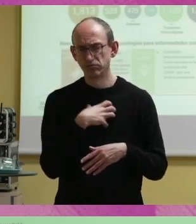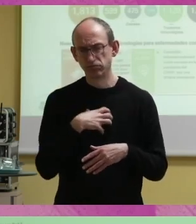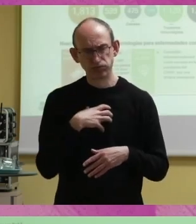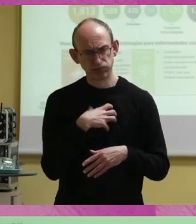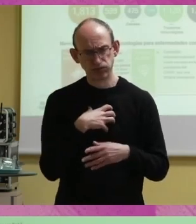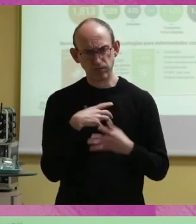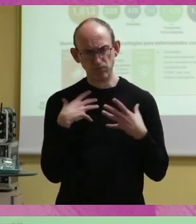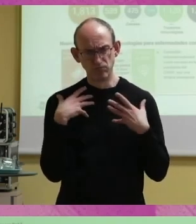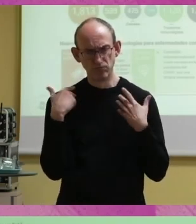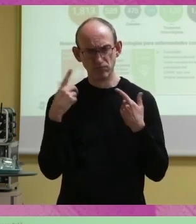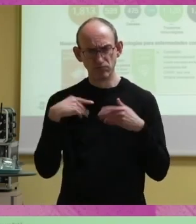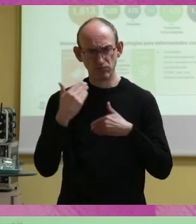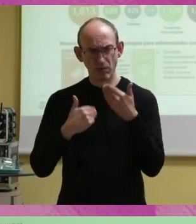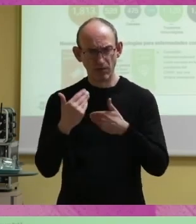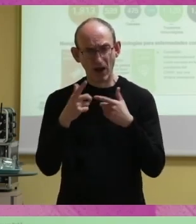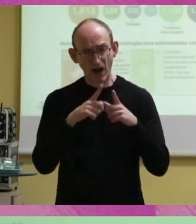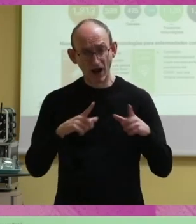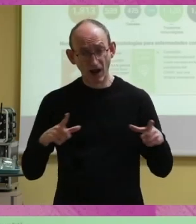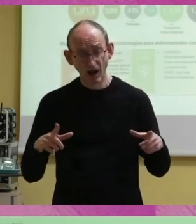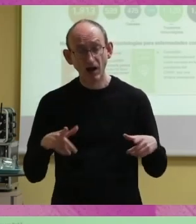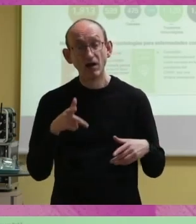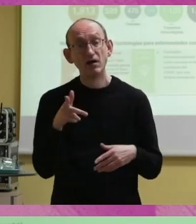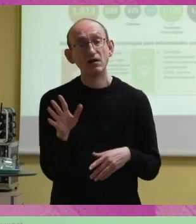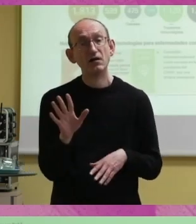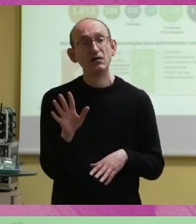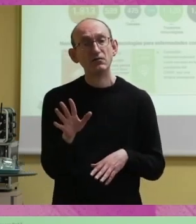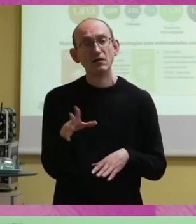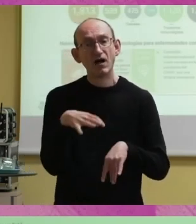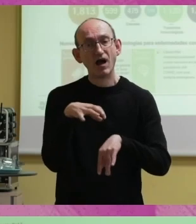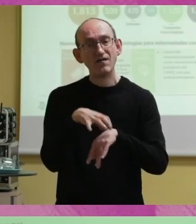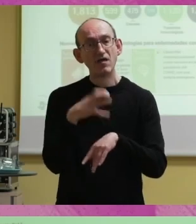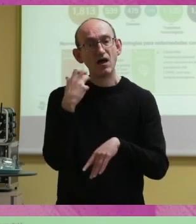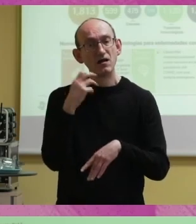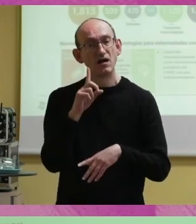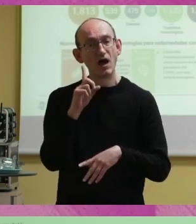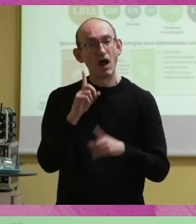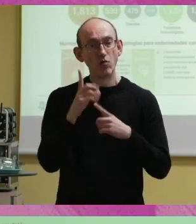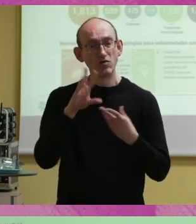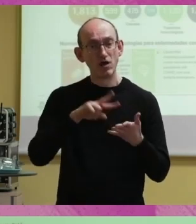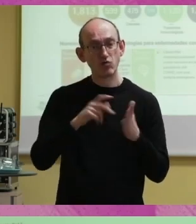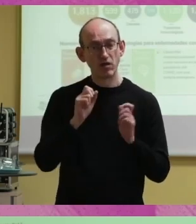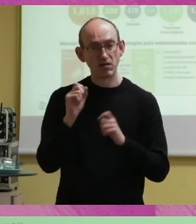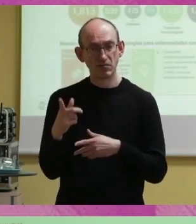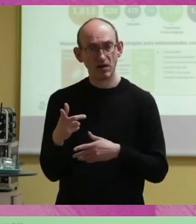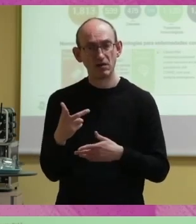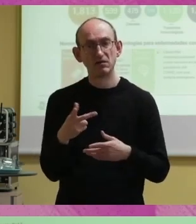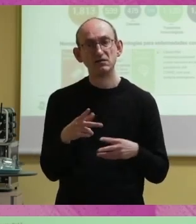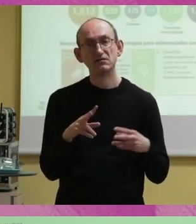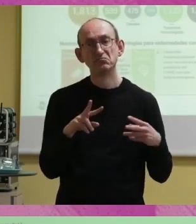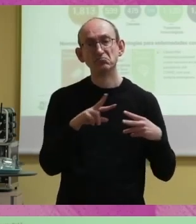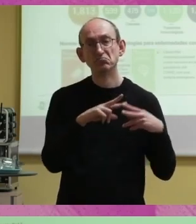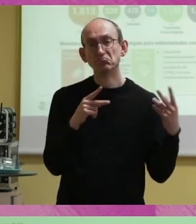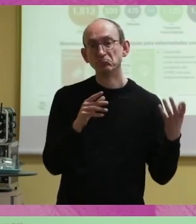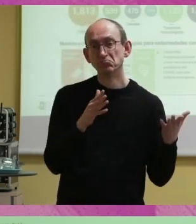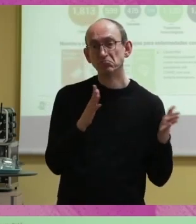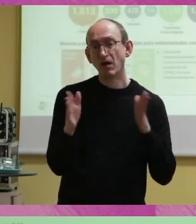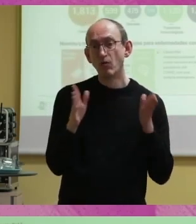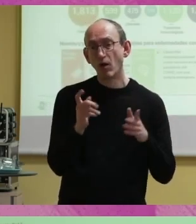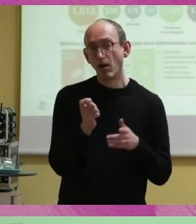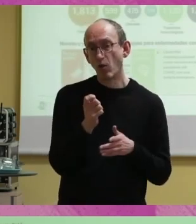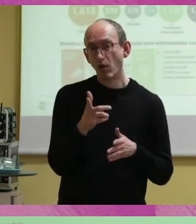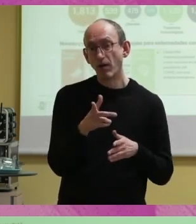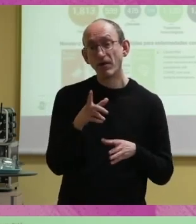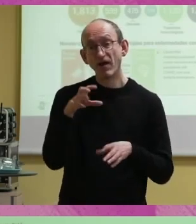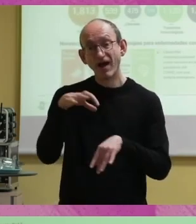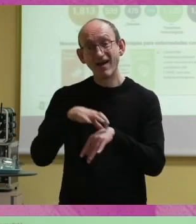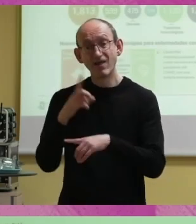natural. Y que quizá puedan solucionar alguna de las enfermedades raras. Es una expresión transitoria de algo, pero para algunas enfermedades